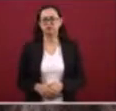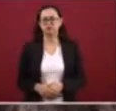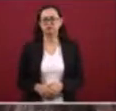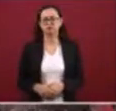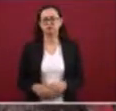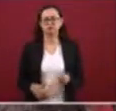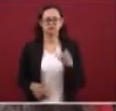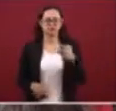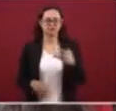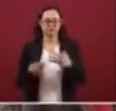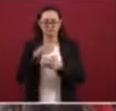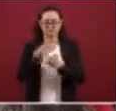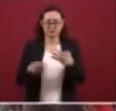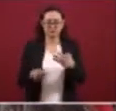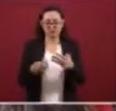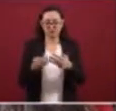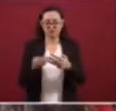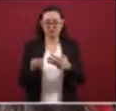otras